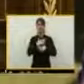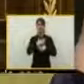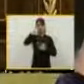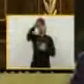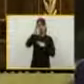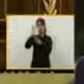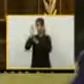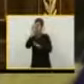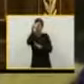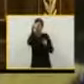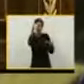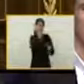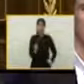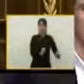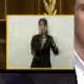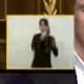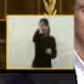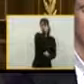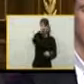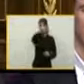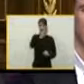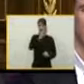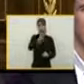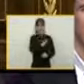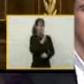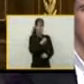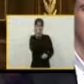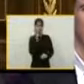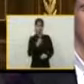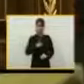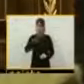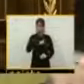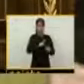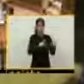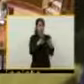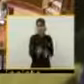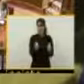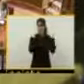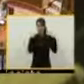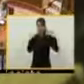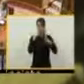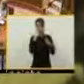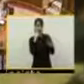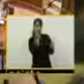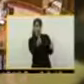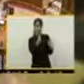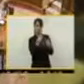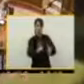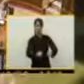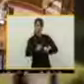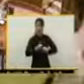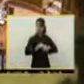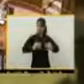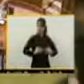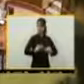hai que manter pabillón socialdemócrata, por un lado socialdemócrata, e por outro lado pabillón conservador. Ainda